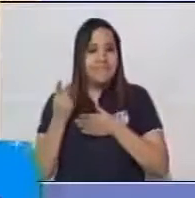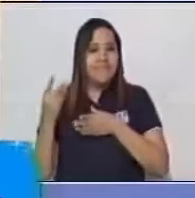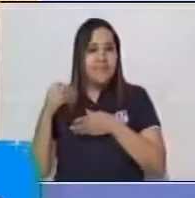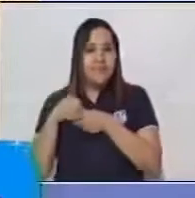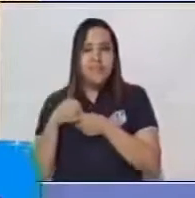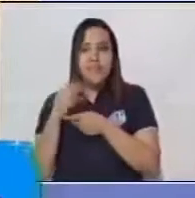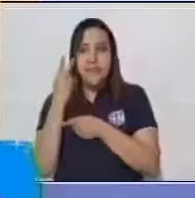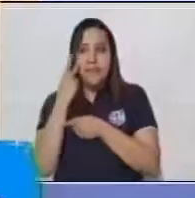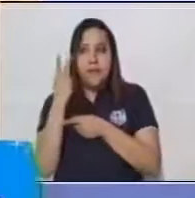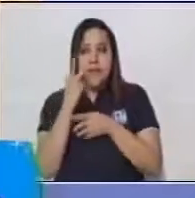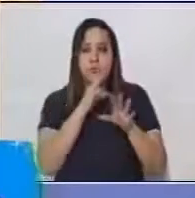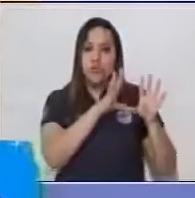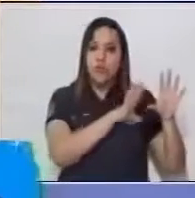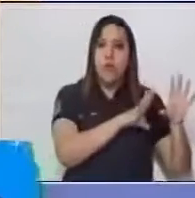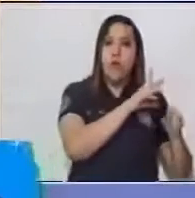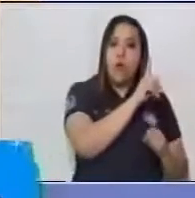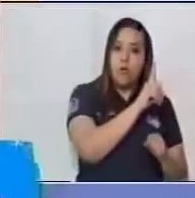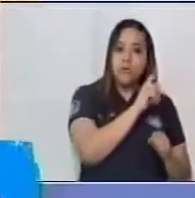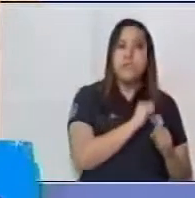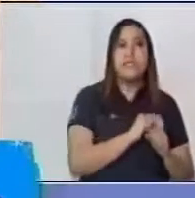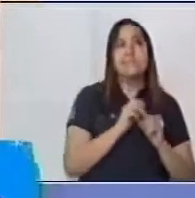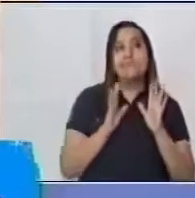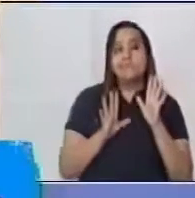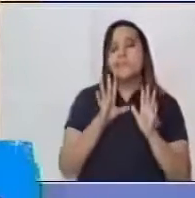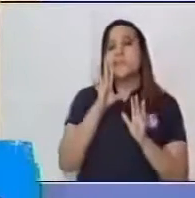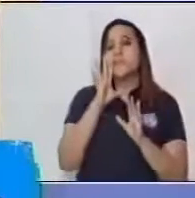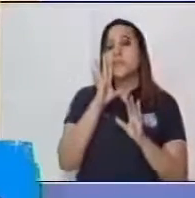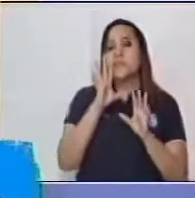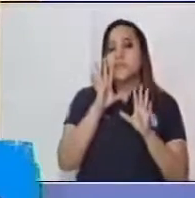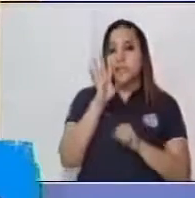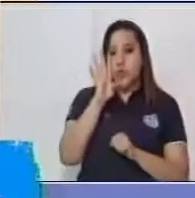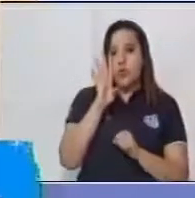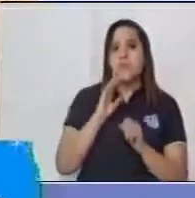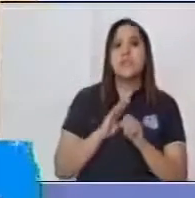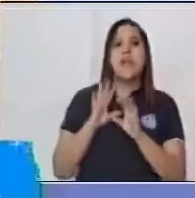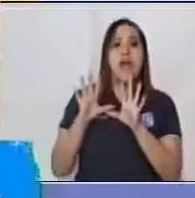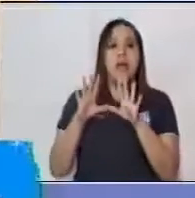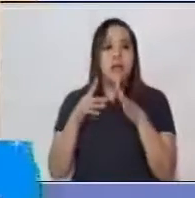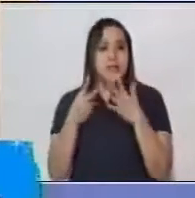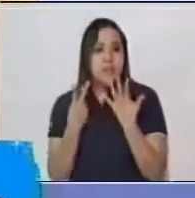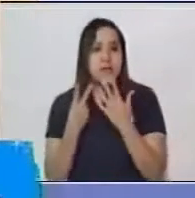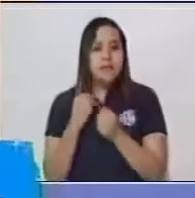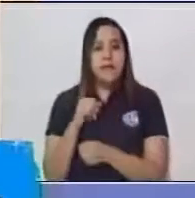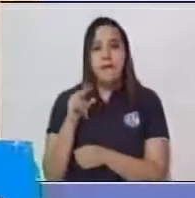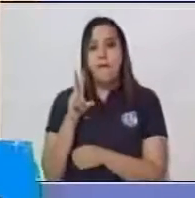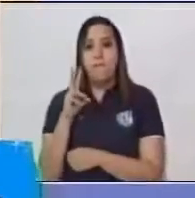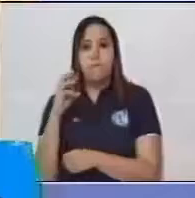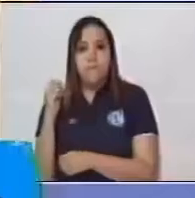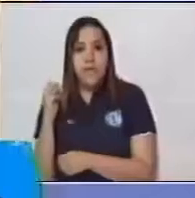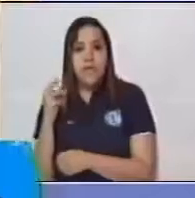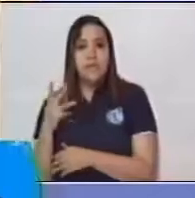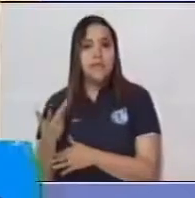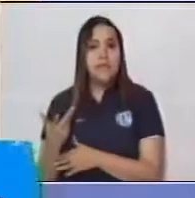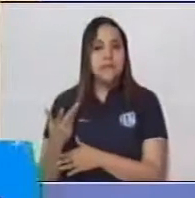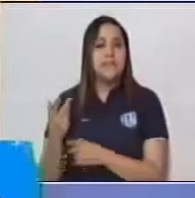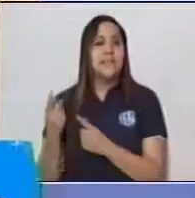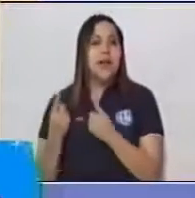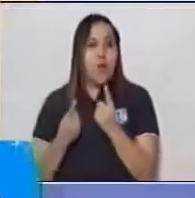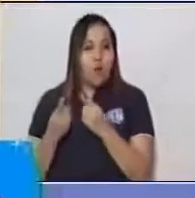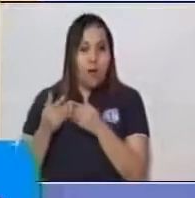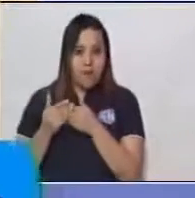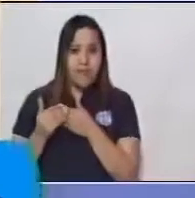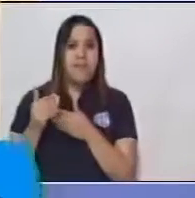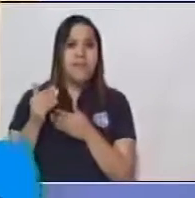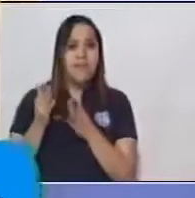Veamos. 11, 14, 17, 20. ¿Cuál sería el